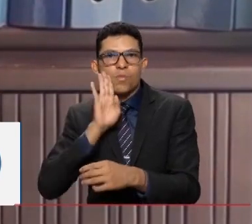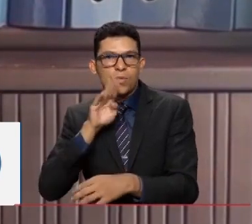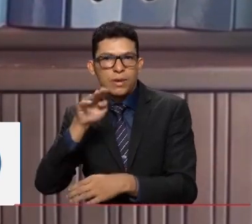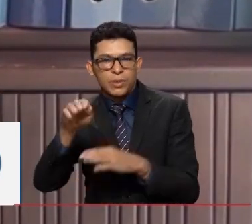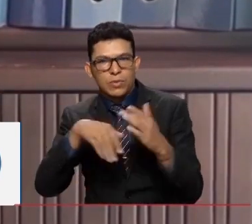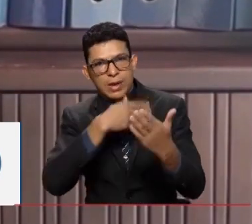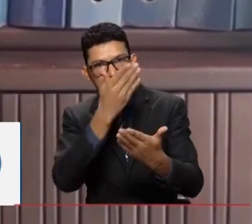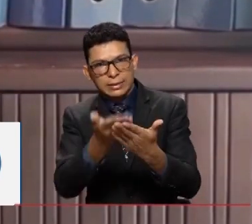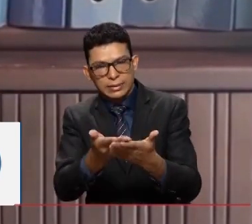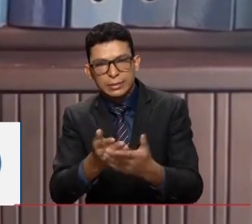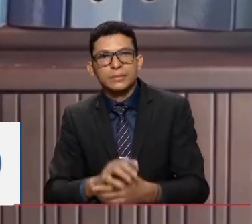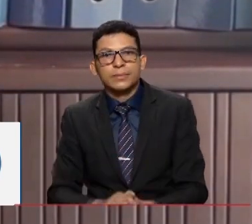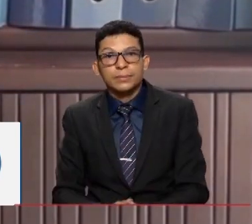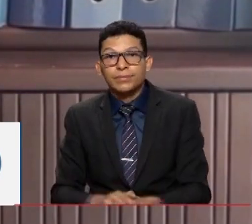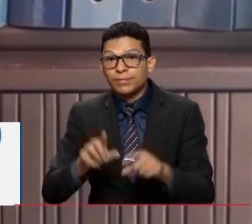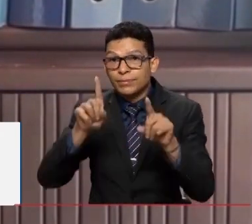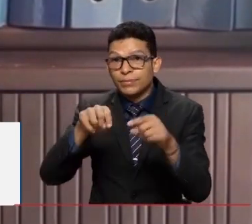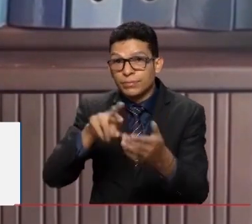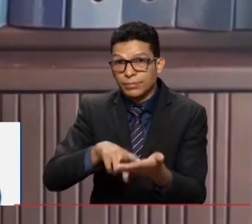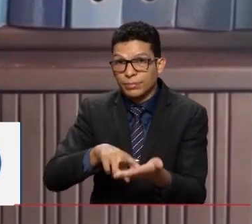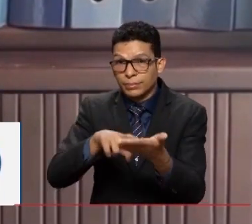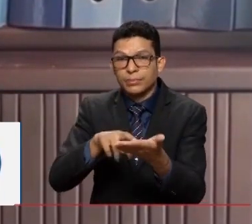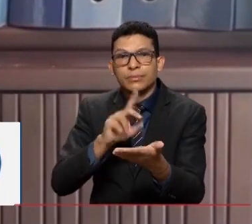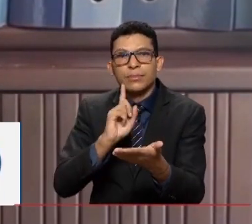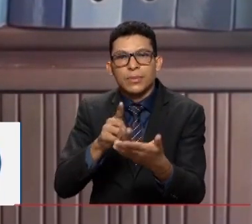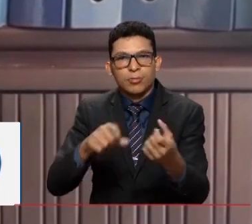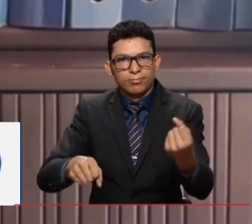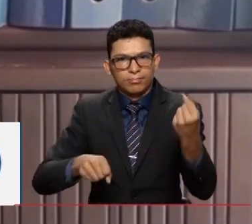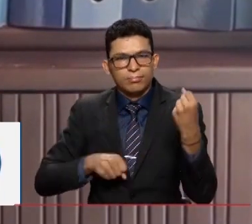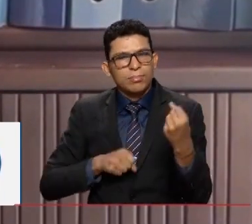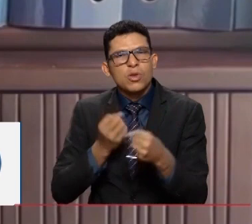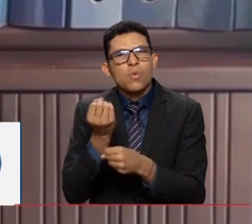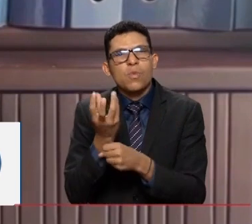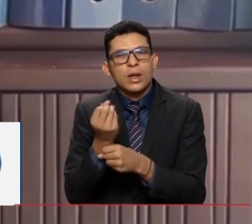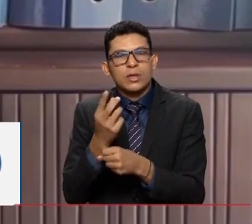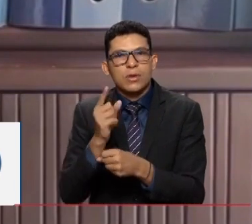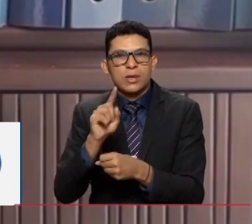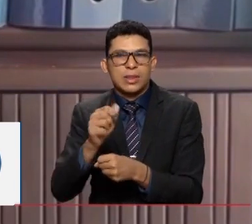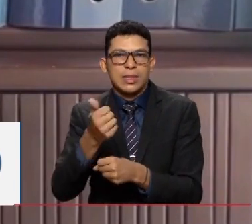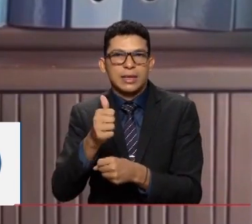Jamundí-Naya-Buenaventura. Y por supuesto, recuperando el batallón de alta montaña número 10 en